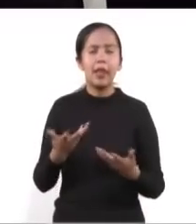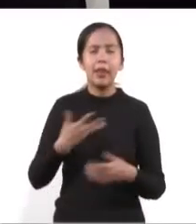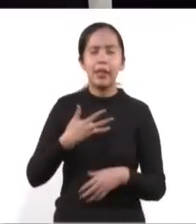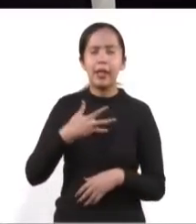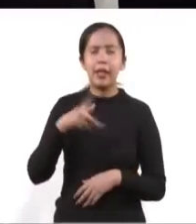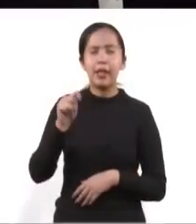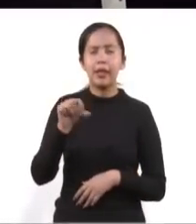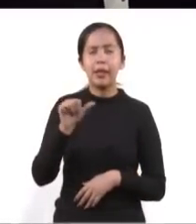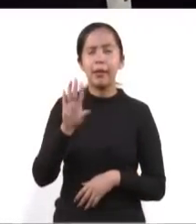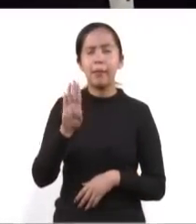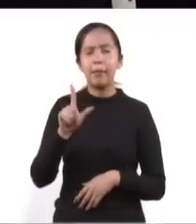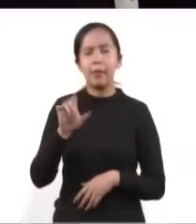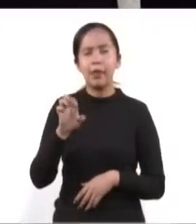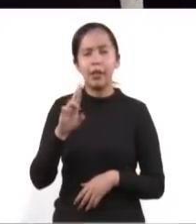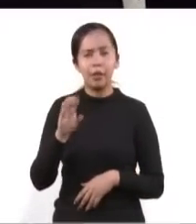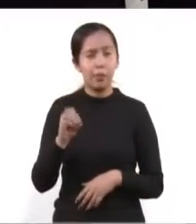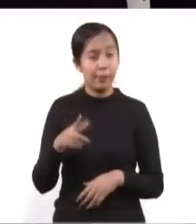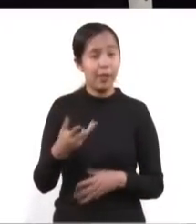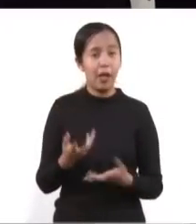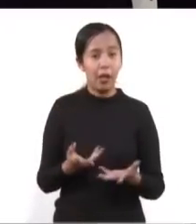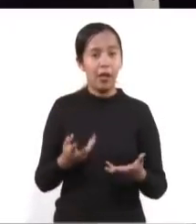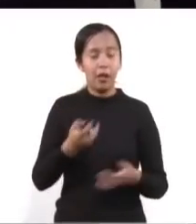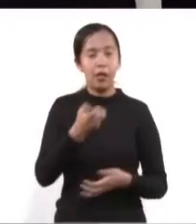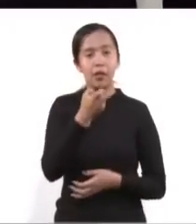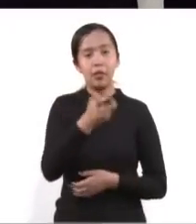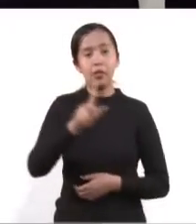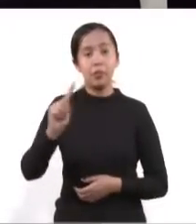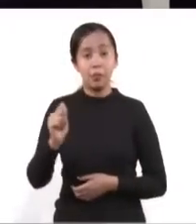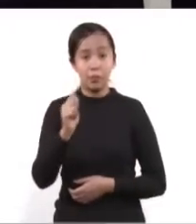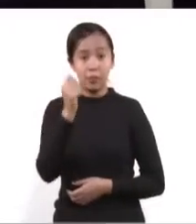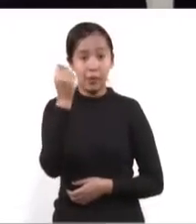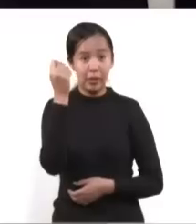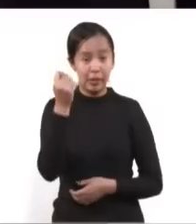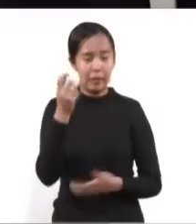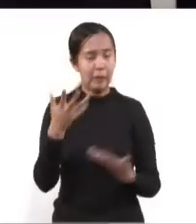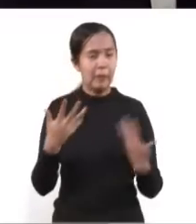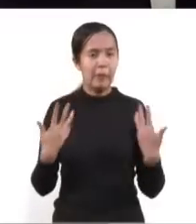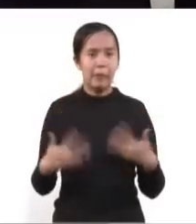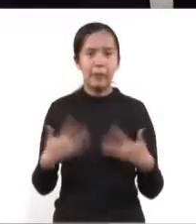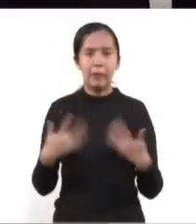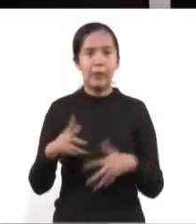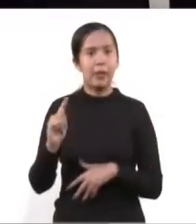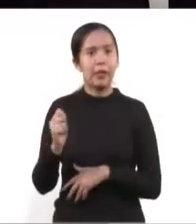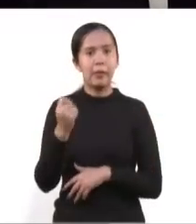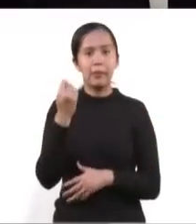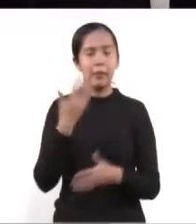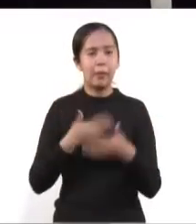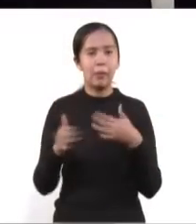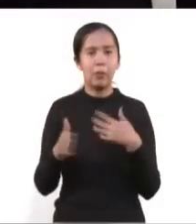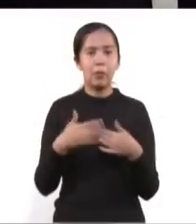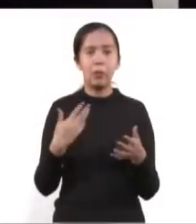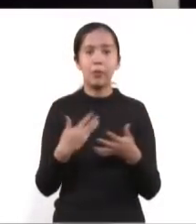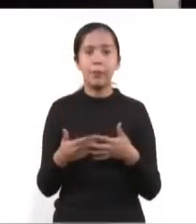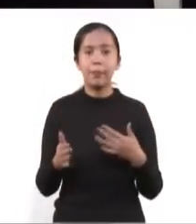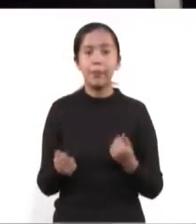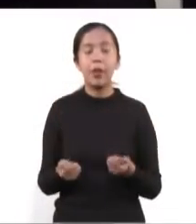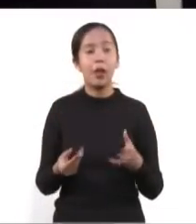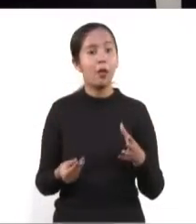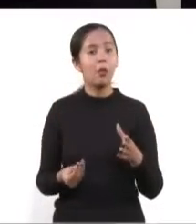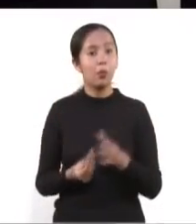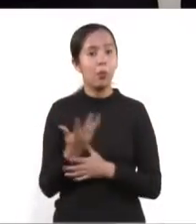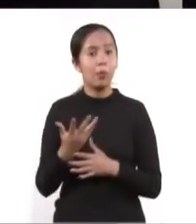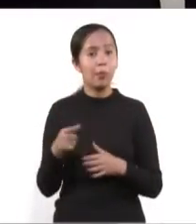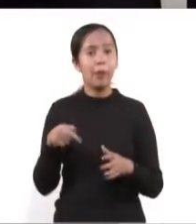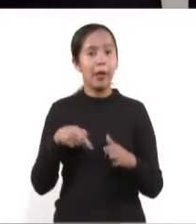protección. Entonces esta tecnología es una tecnología que trajimos exprofeso para el metro en un